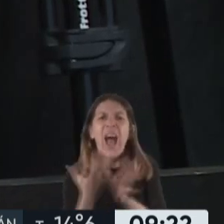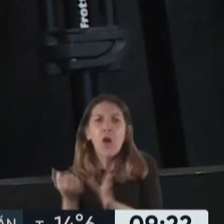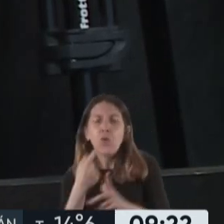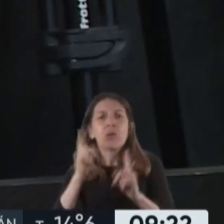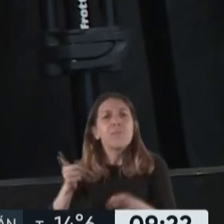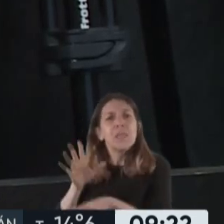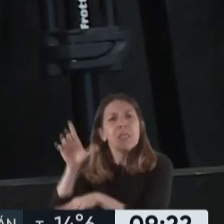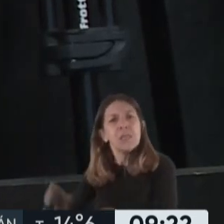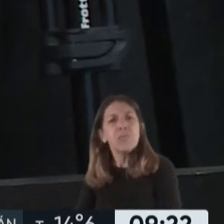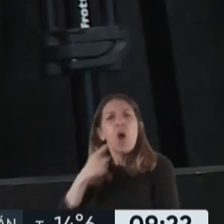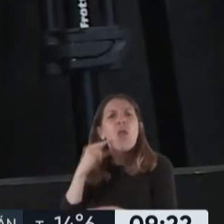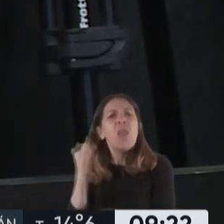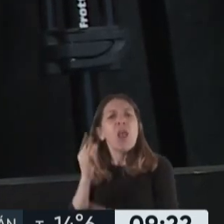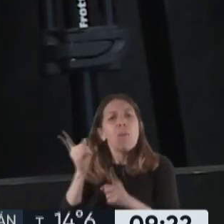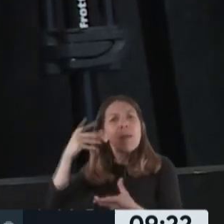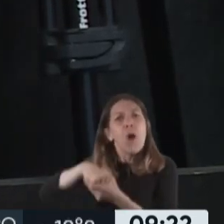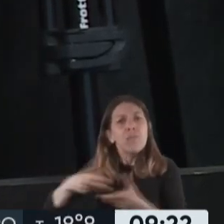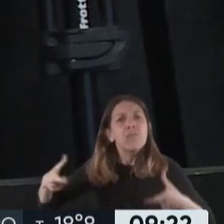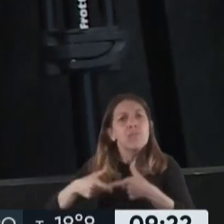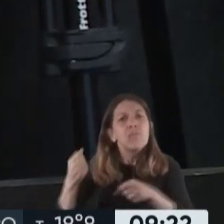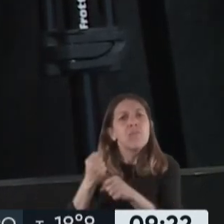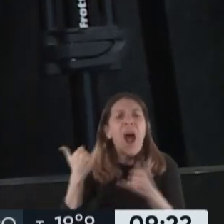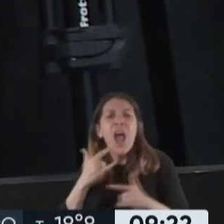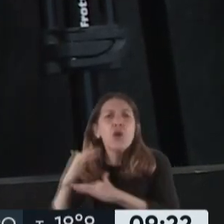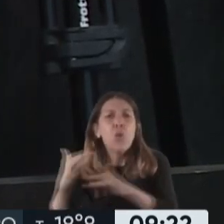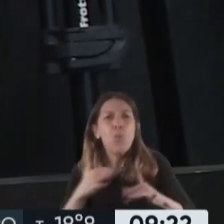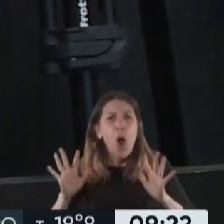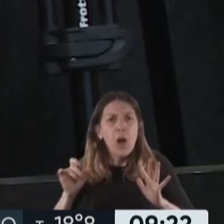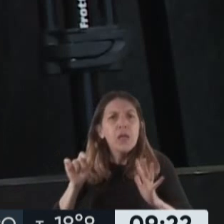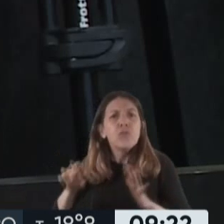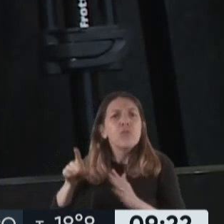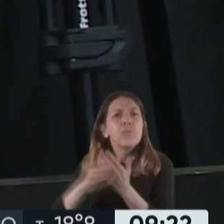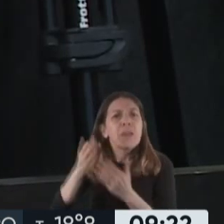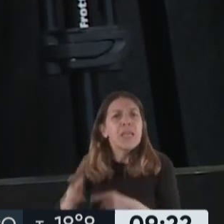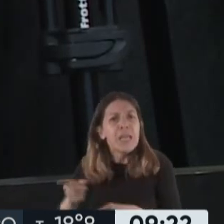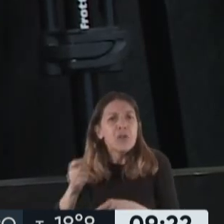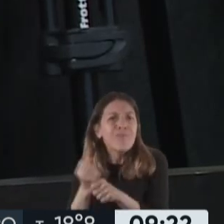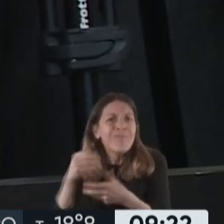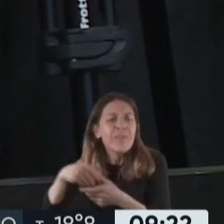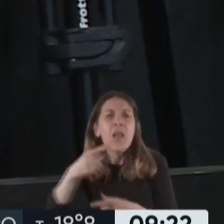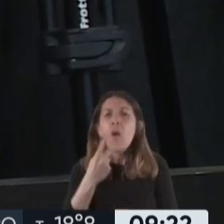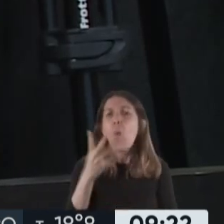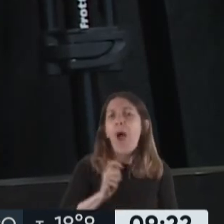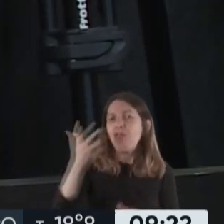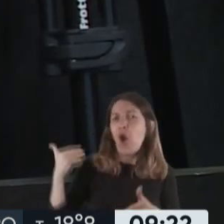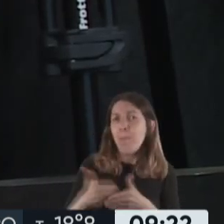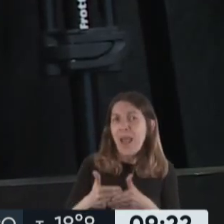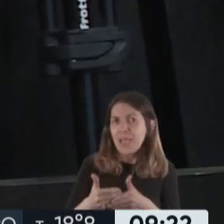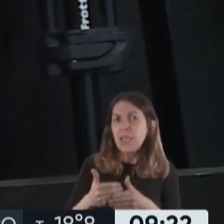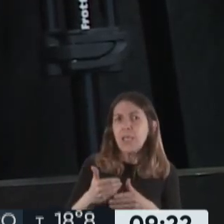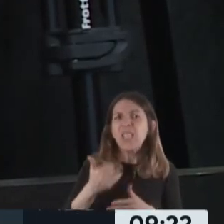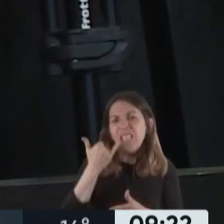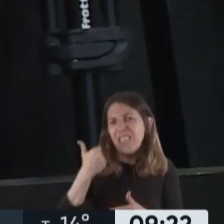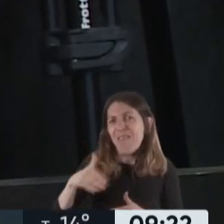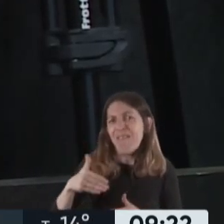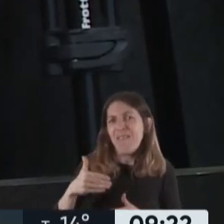ocurriendo dentro de su propia cartera luego de algunos rumores que circularon. Entonces, preguntarle, ya que hace 4 meses, se están por cumplir en